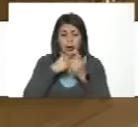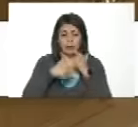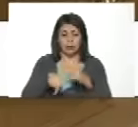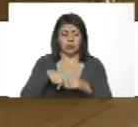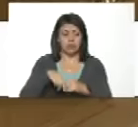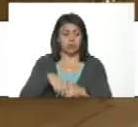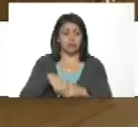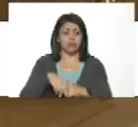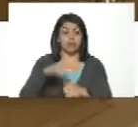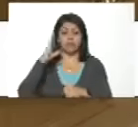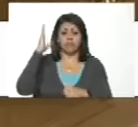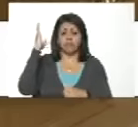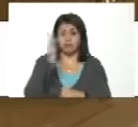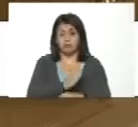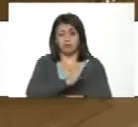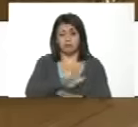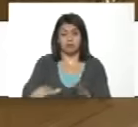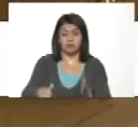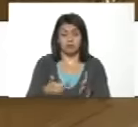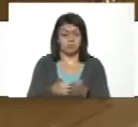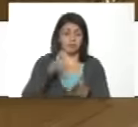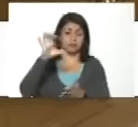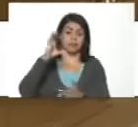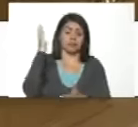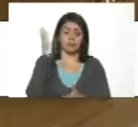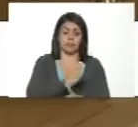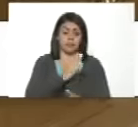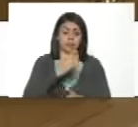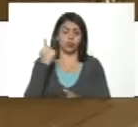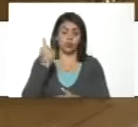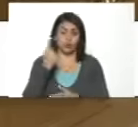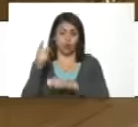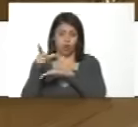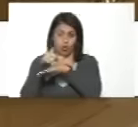Y merecen la condena de todo el país, no solo del chavismo.